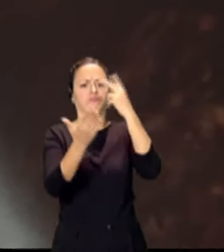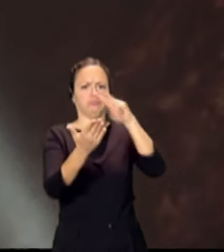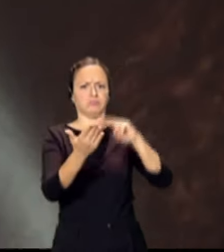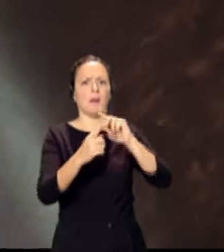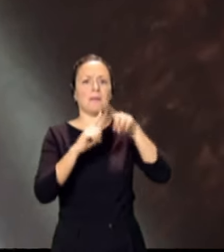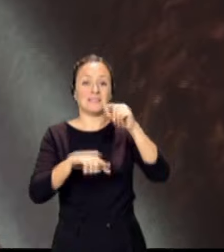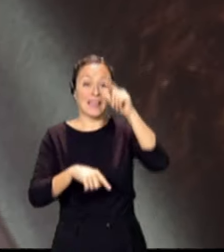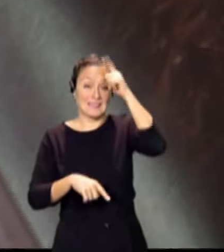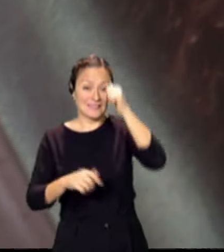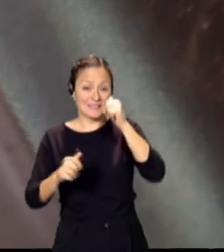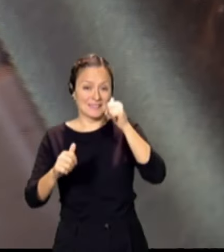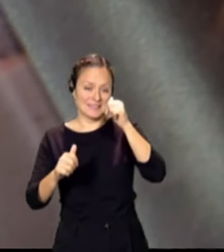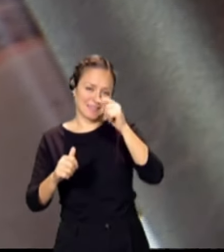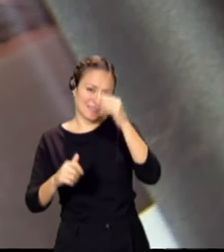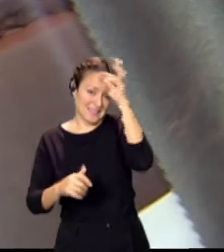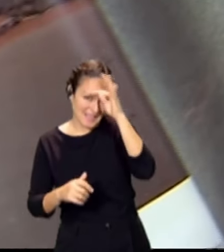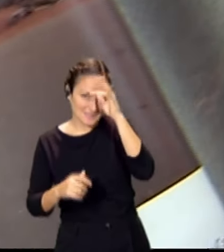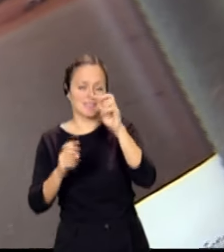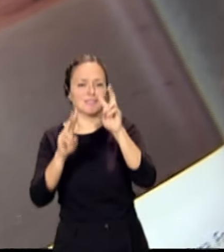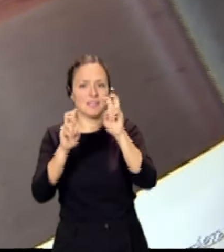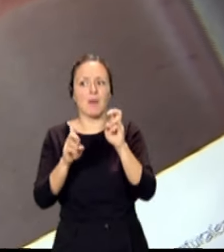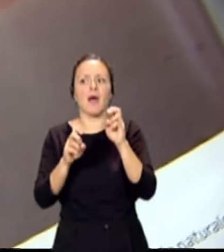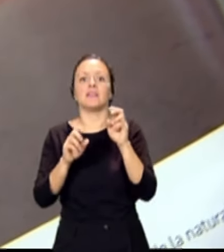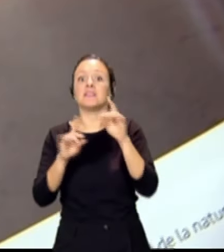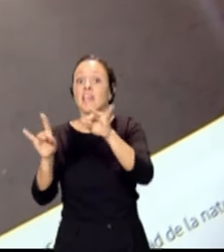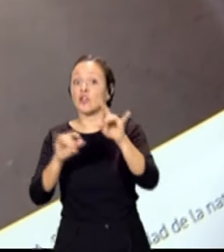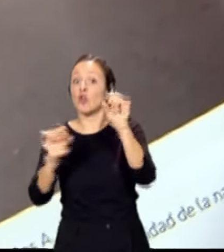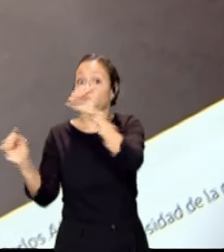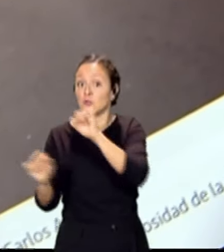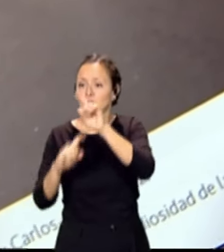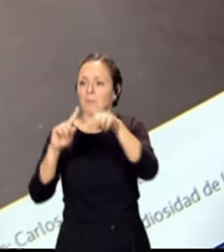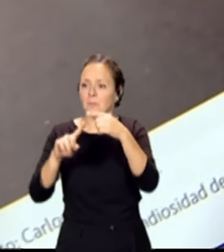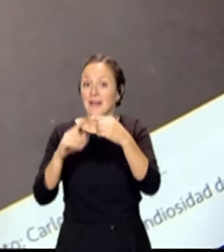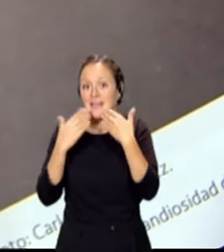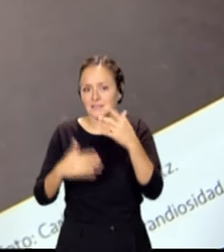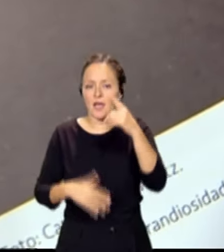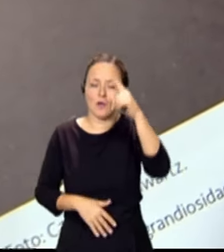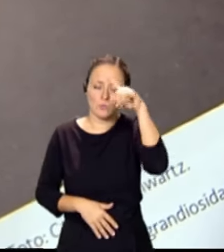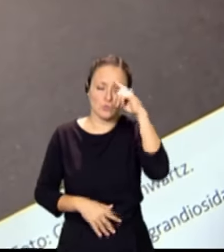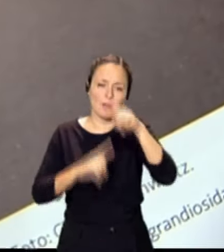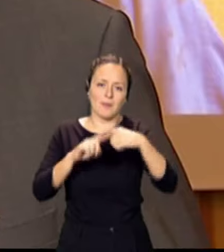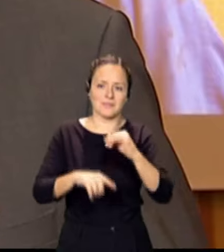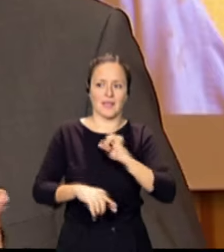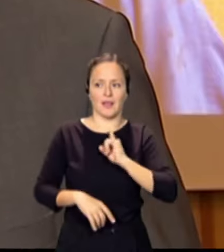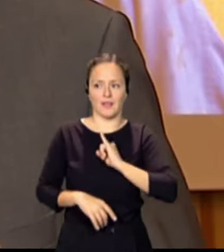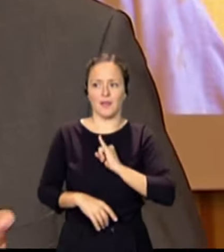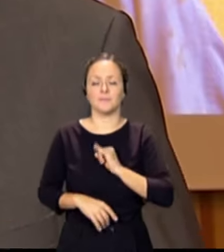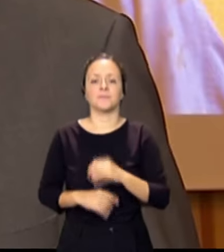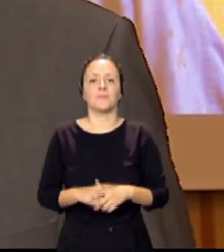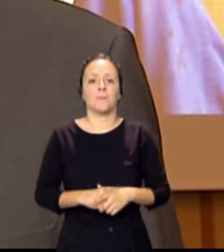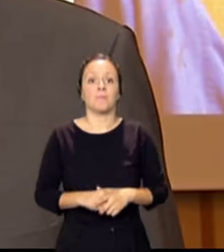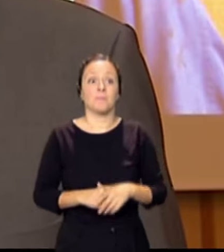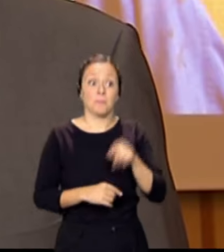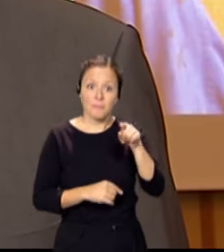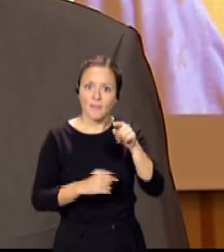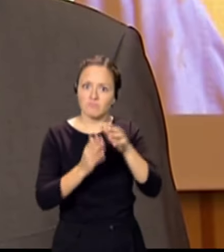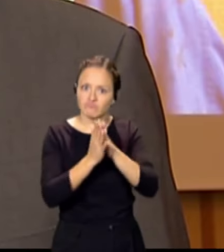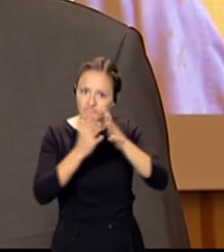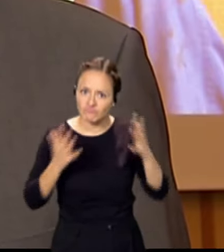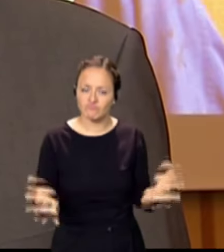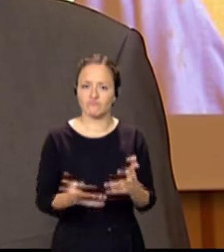tesis sobre la protección del territorio a través de la cultura y la identidad debe ser eh realmente ensalzado